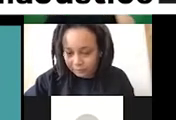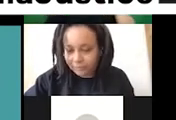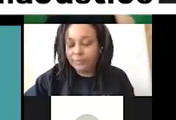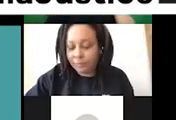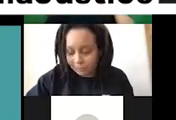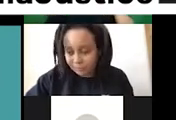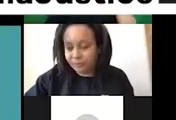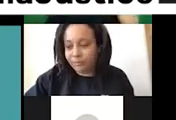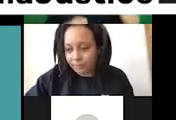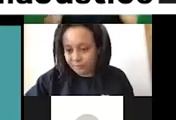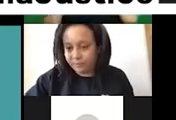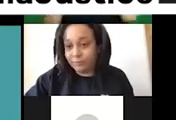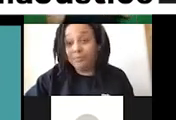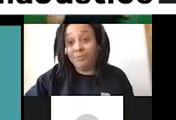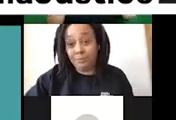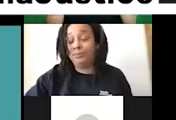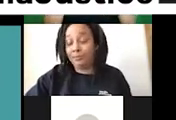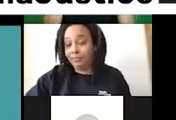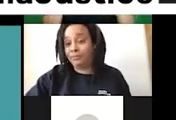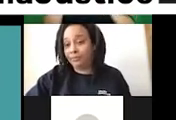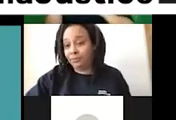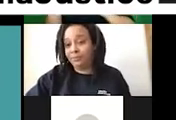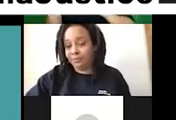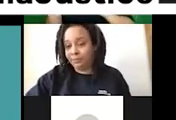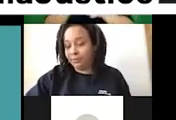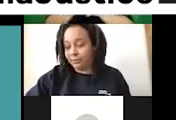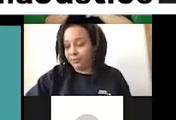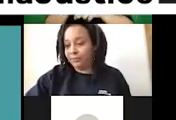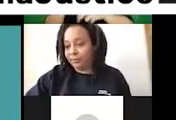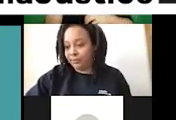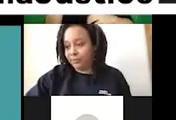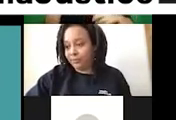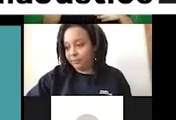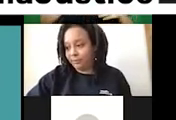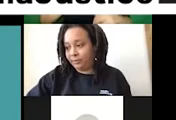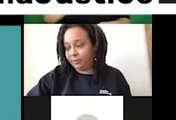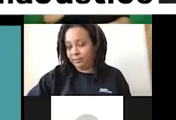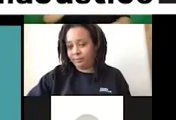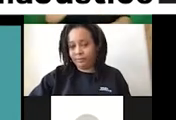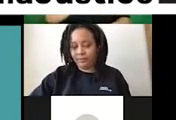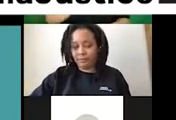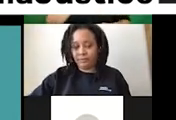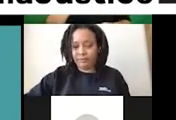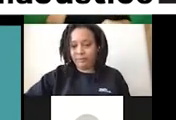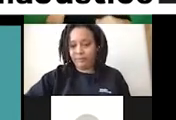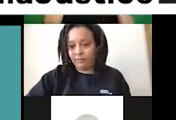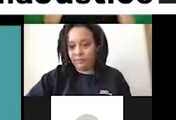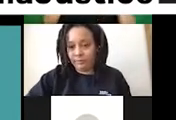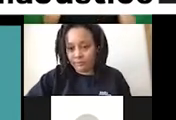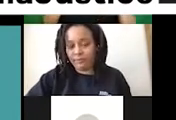y ahora estoy en en urbana-champaign para mí personalmente